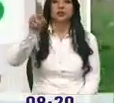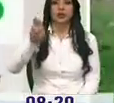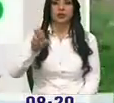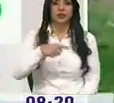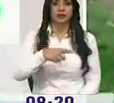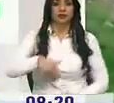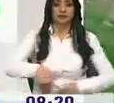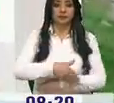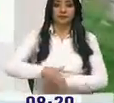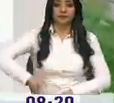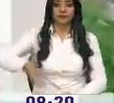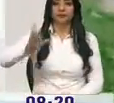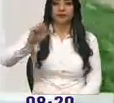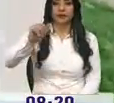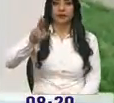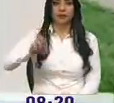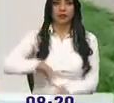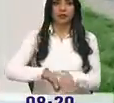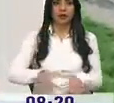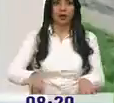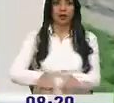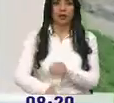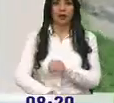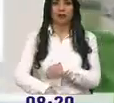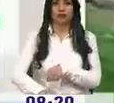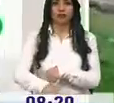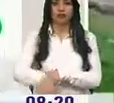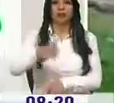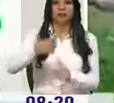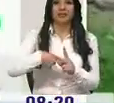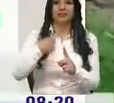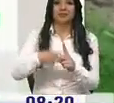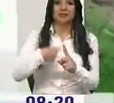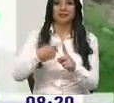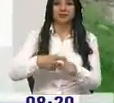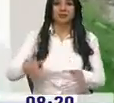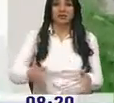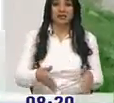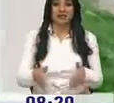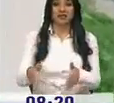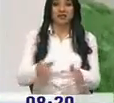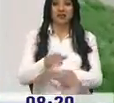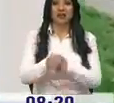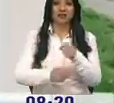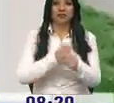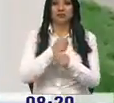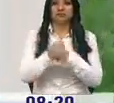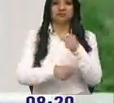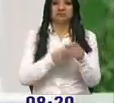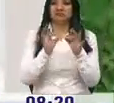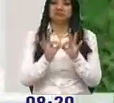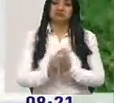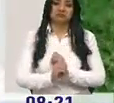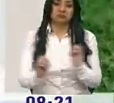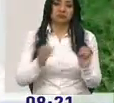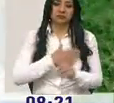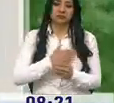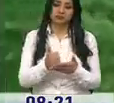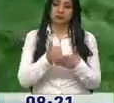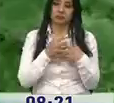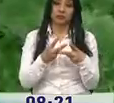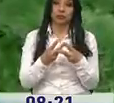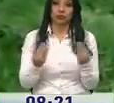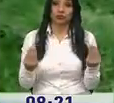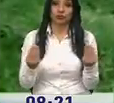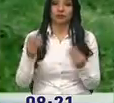José Luis Tamayo. Fuga de agua que ya tiene meses, mal tenemos la carretera que lleva años sin ser arreglada. Por favor, ayuden a resolver esto,